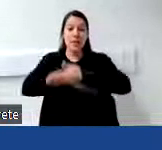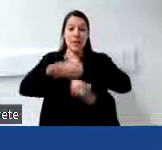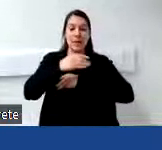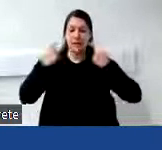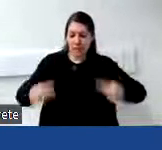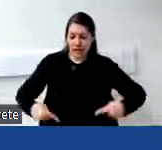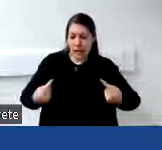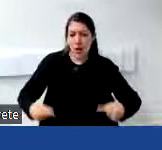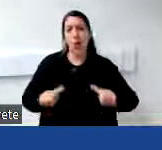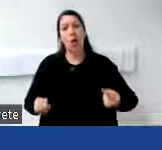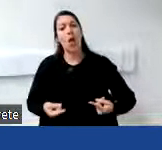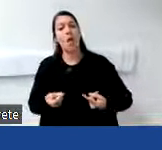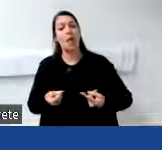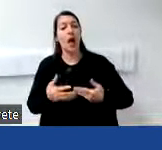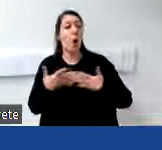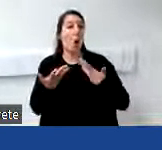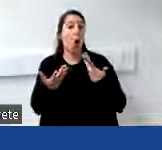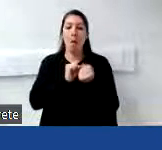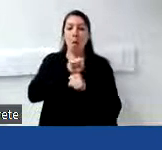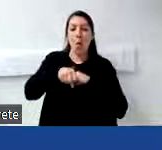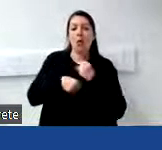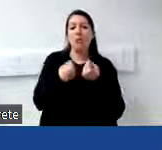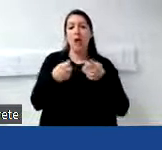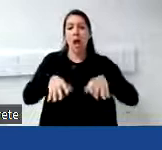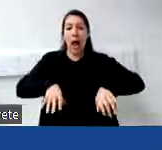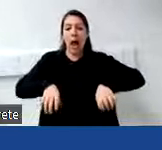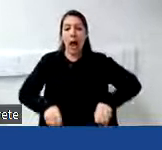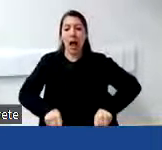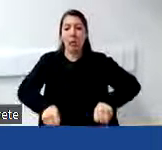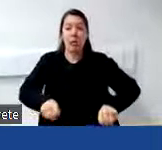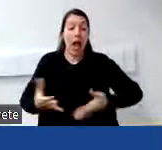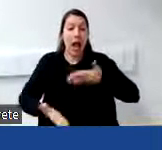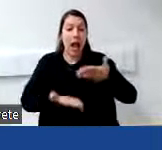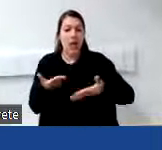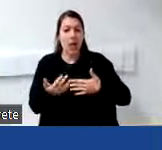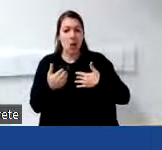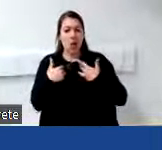ruedas o con algún andador, algún apoyo, no tocar